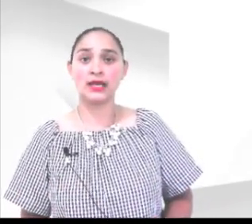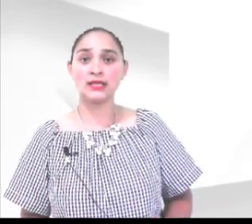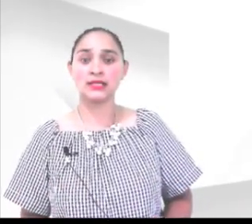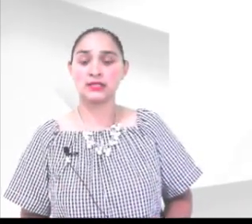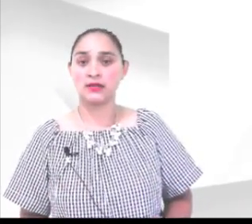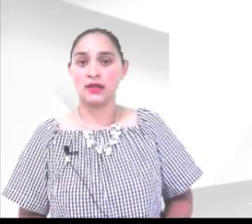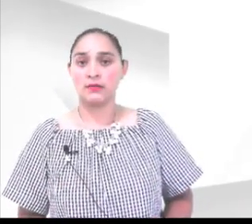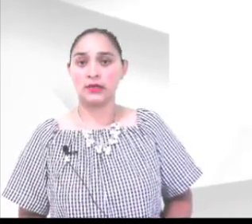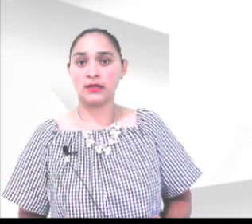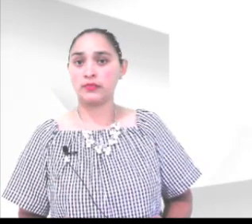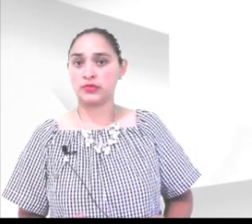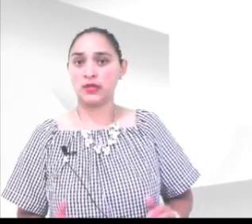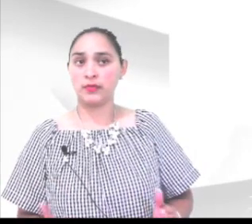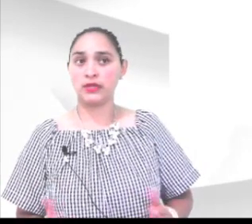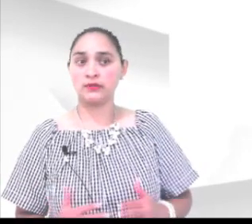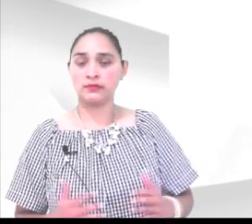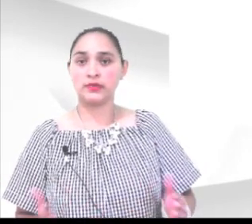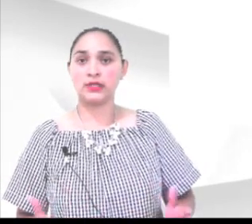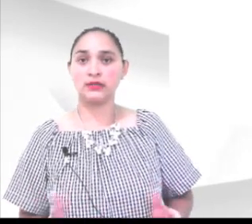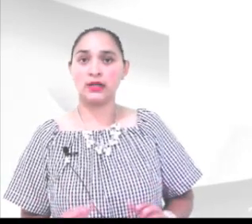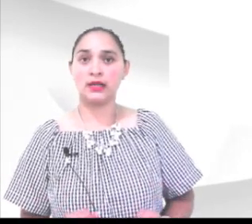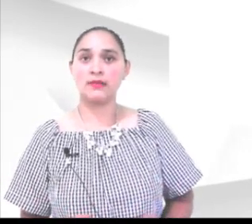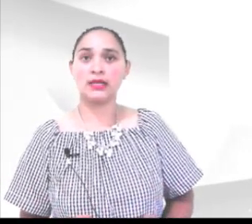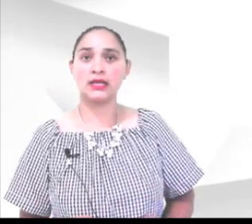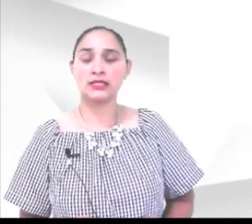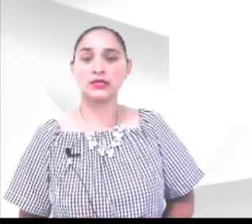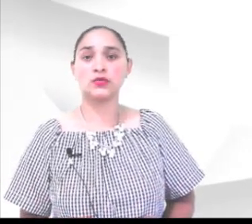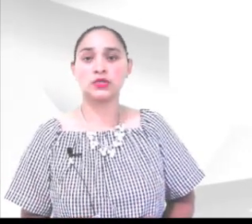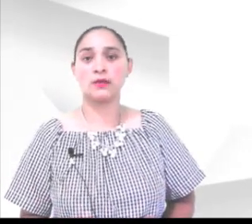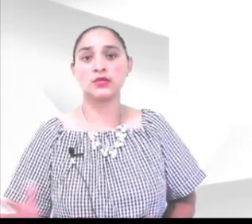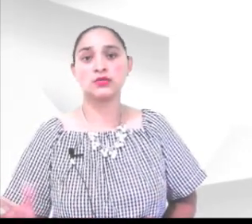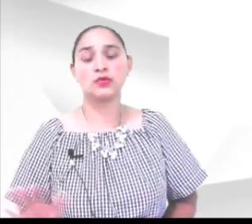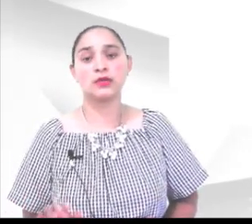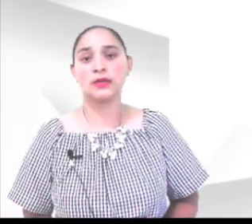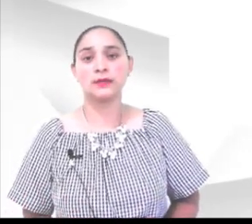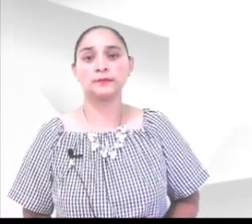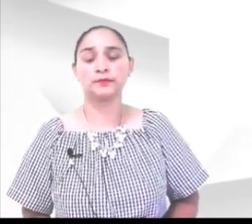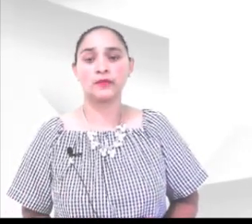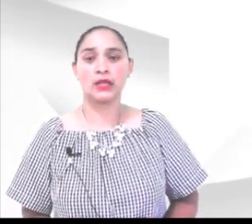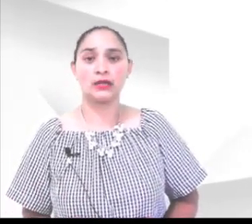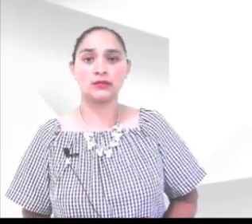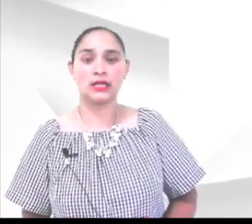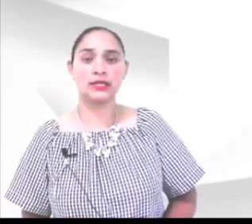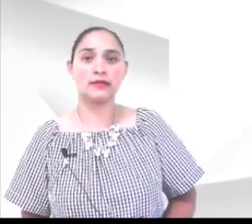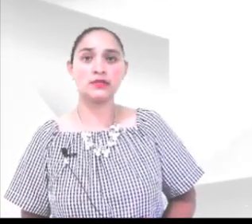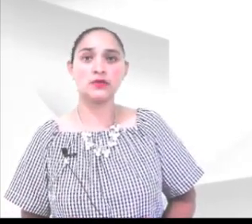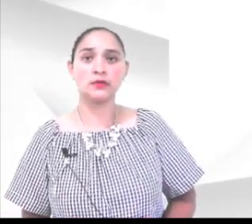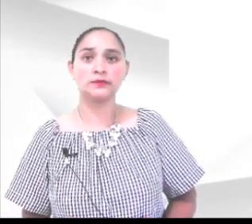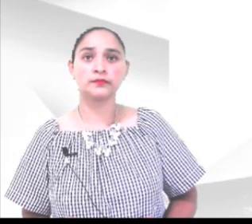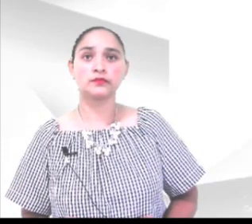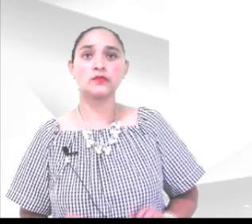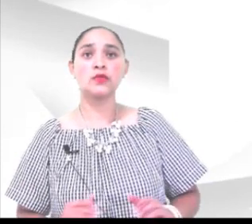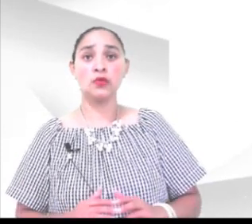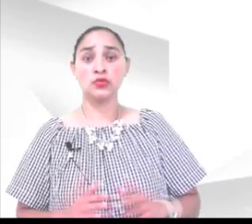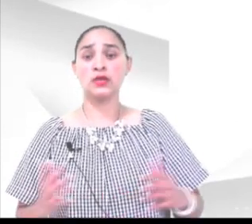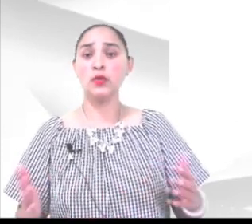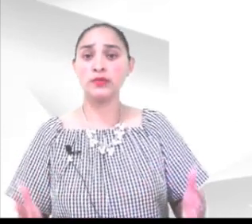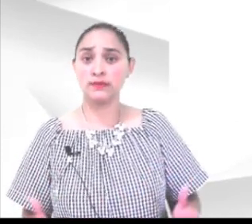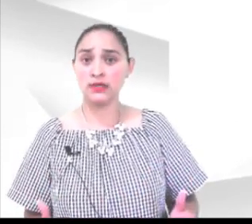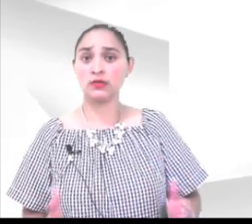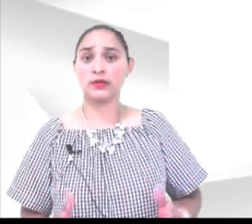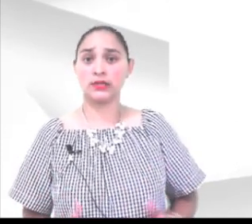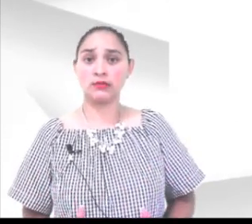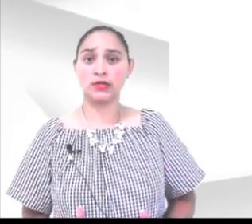donde hay casas, ¿verdad? Ustedes pueden imaginarse, o si han visto en la televisión, o si